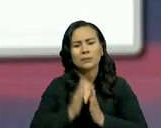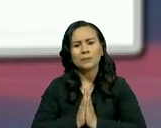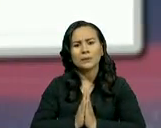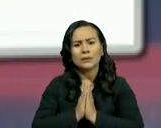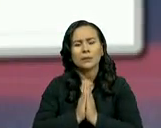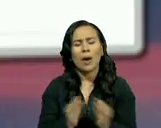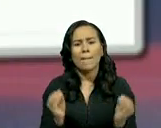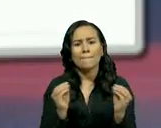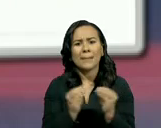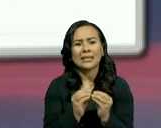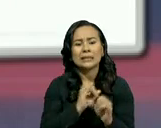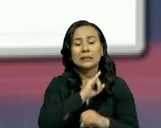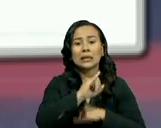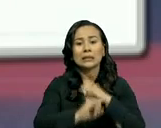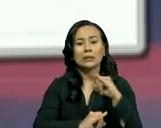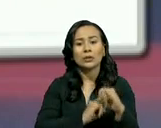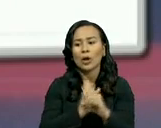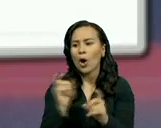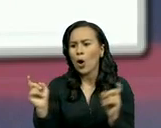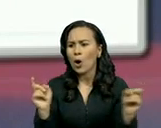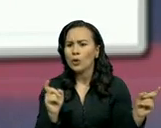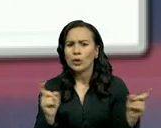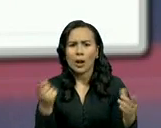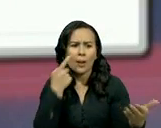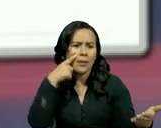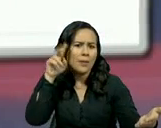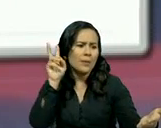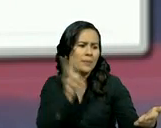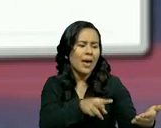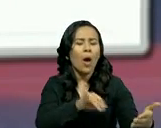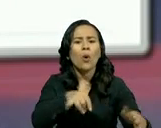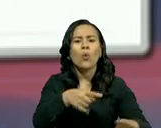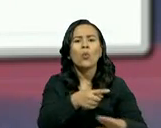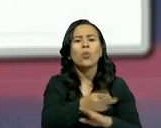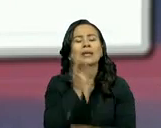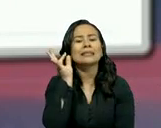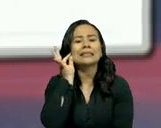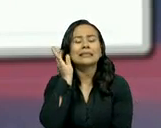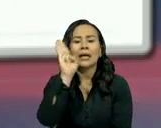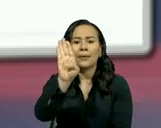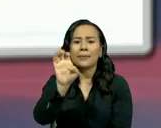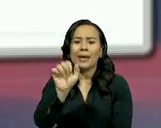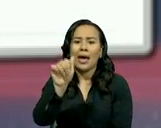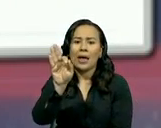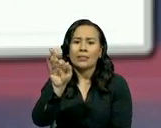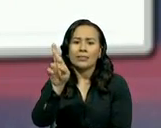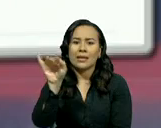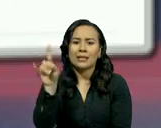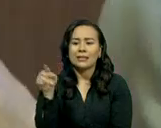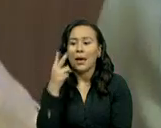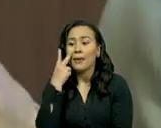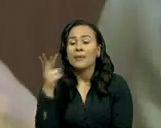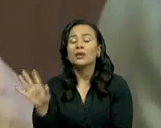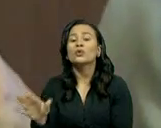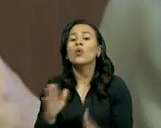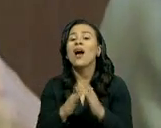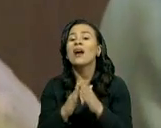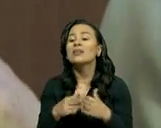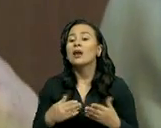organismos encargados de control que revisen las actuaciones de la jueza Beatriz Benítez y verifiquen su patrimonio,